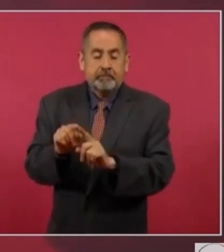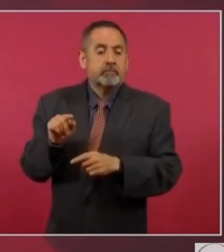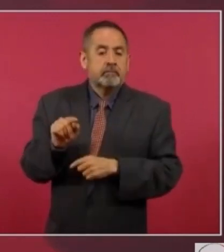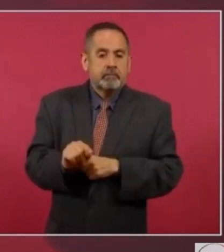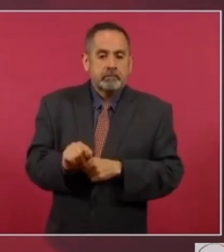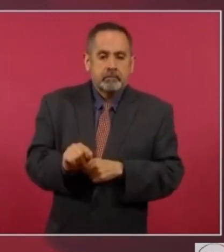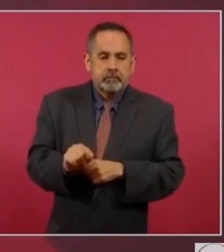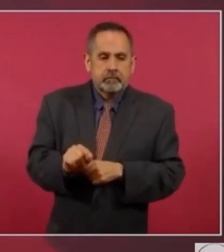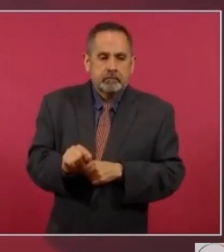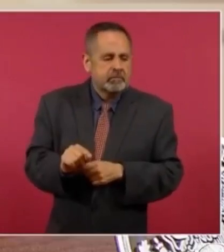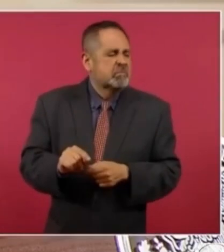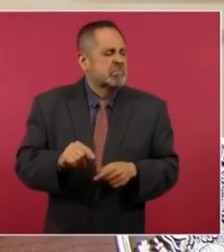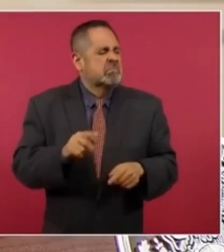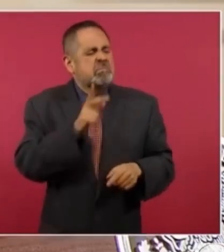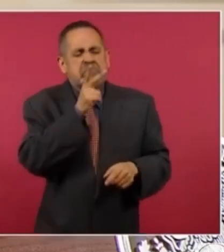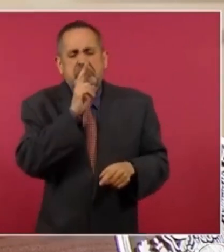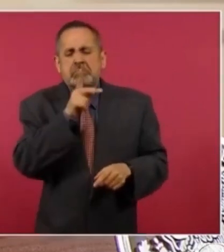la privatización del petróleo.